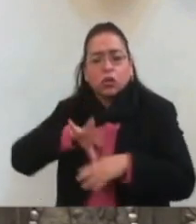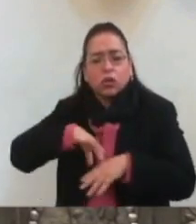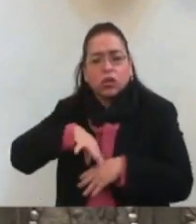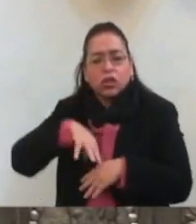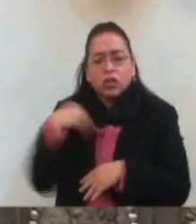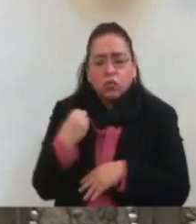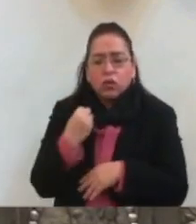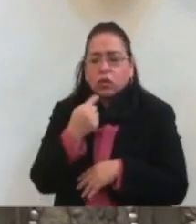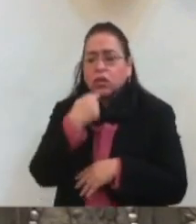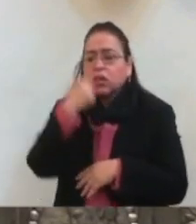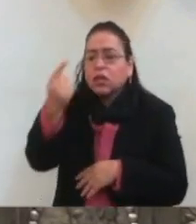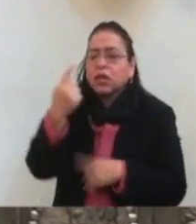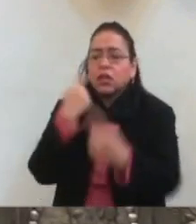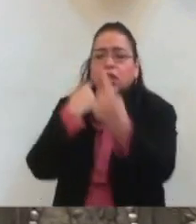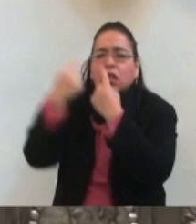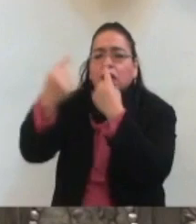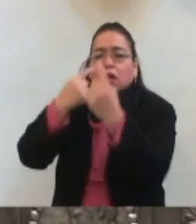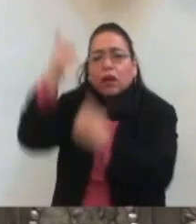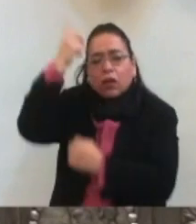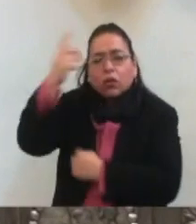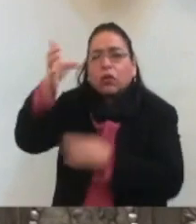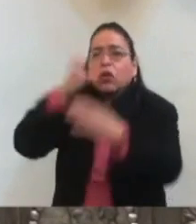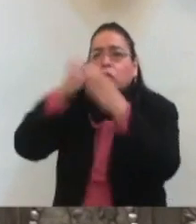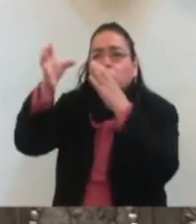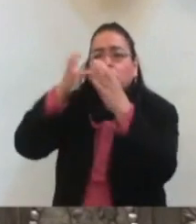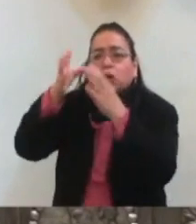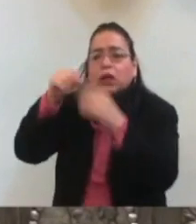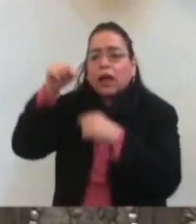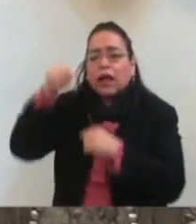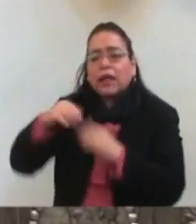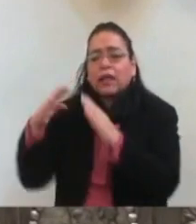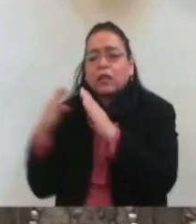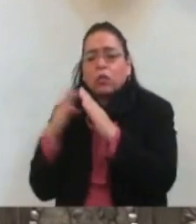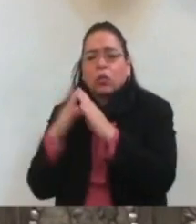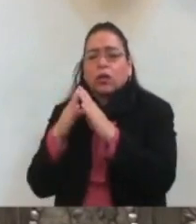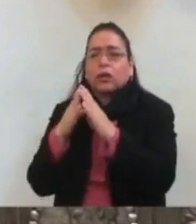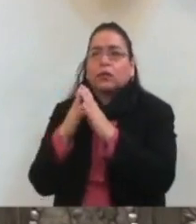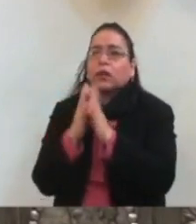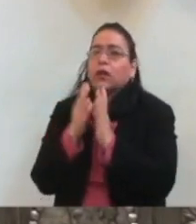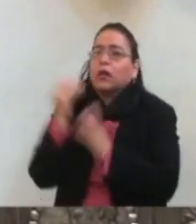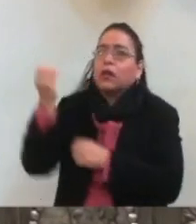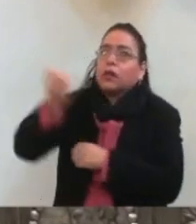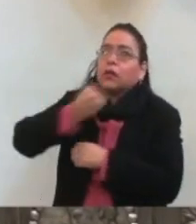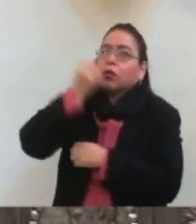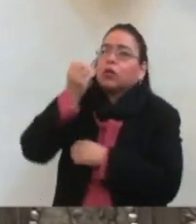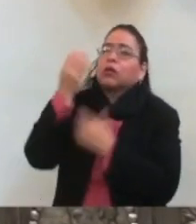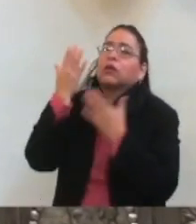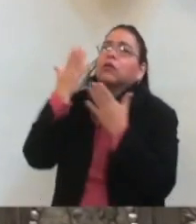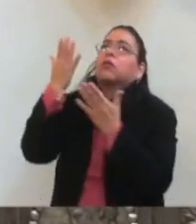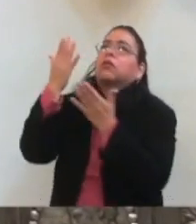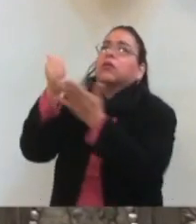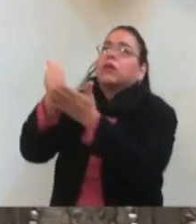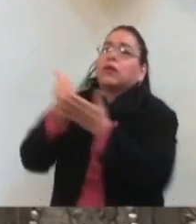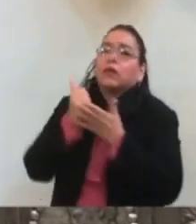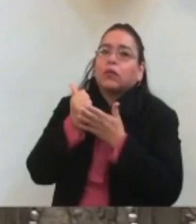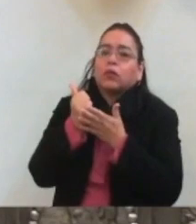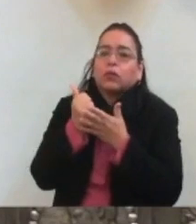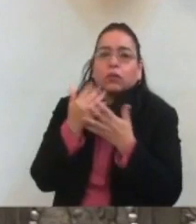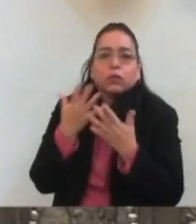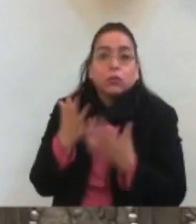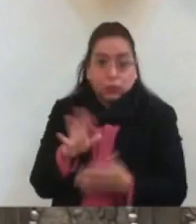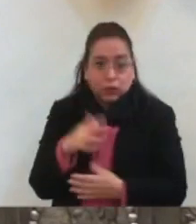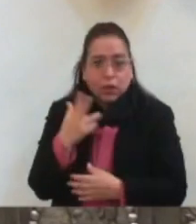problemas y busquen sus luces queremos que esto se